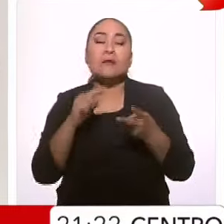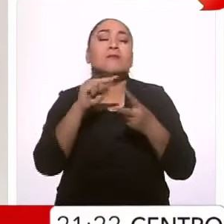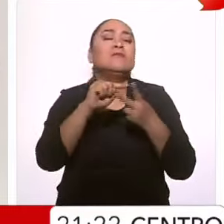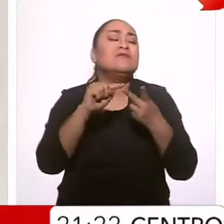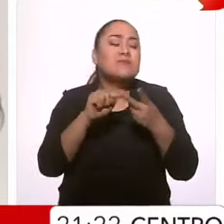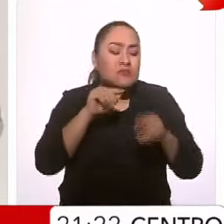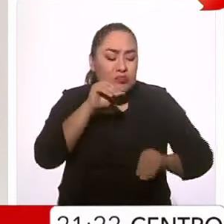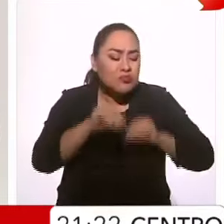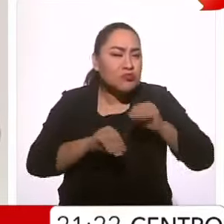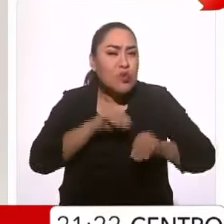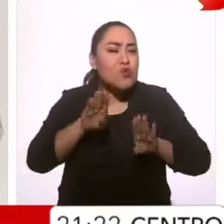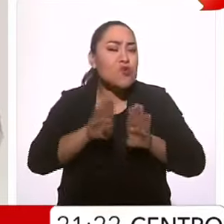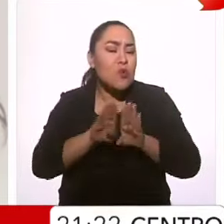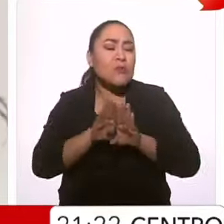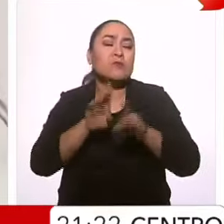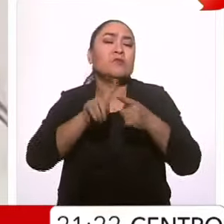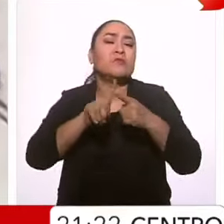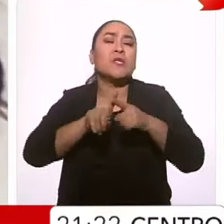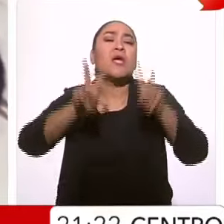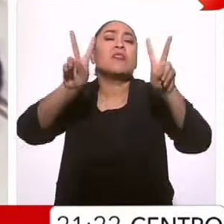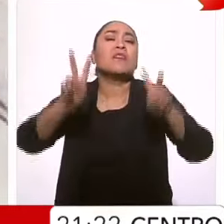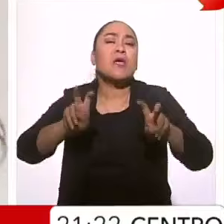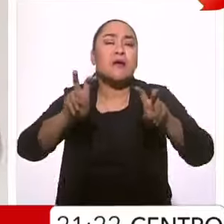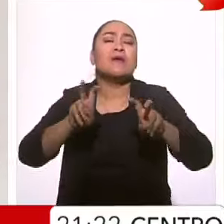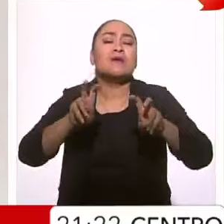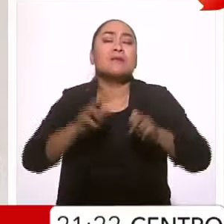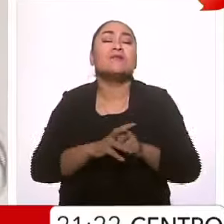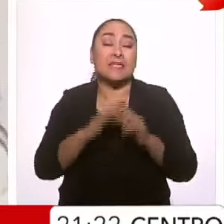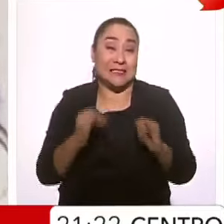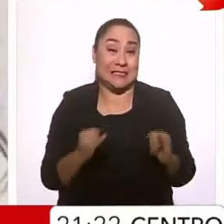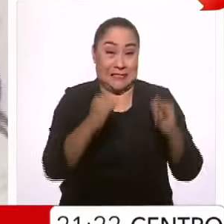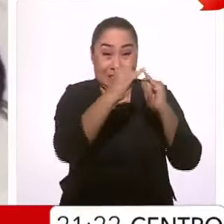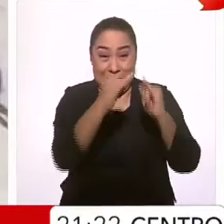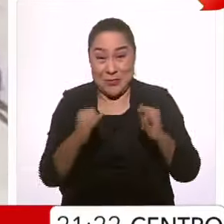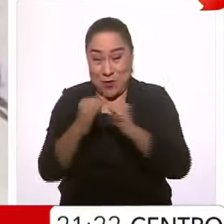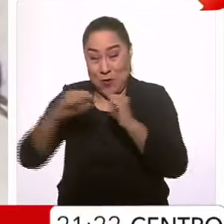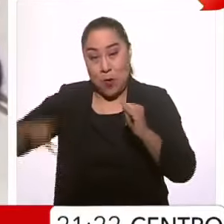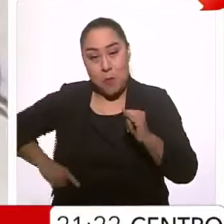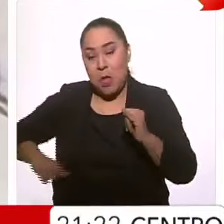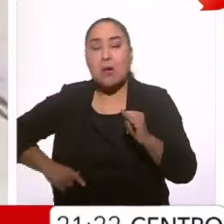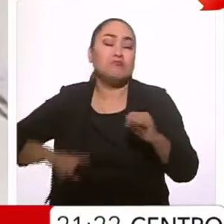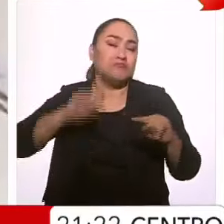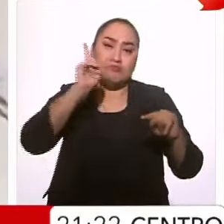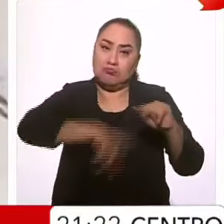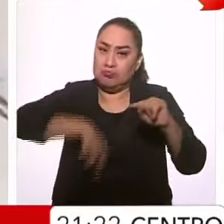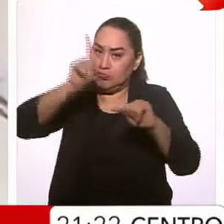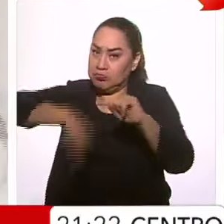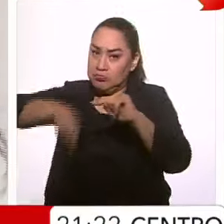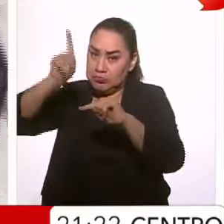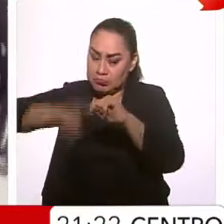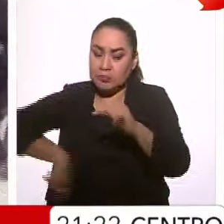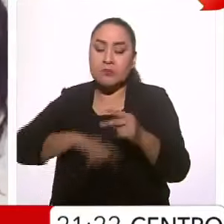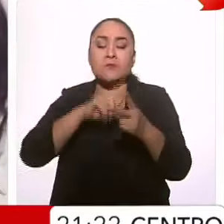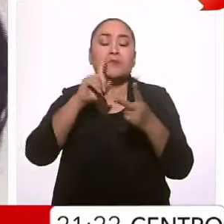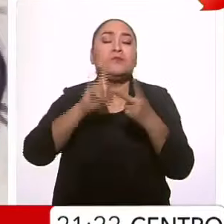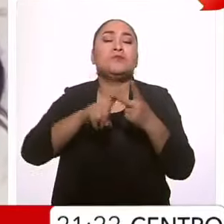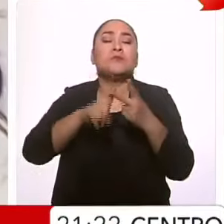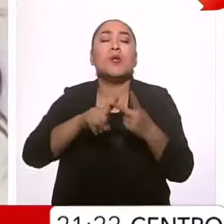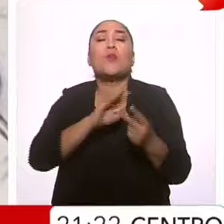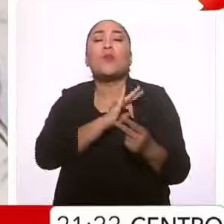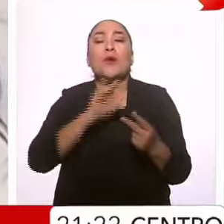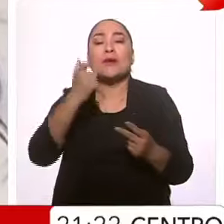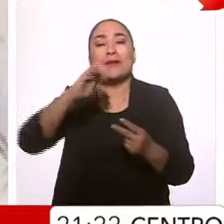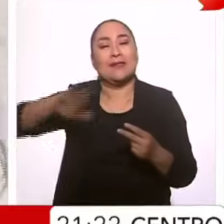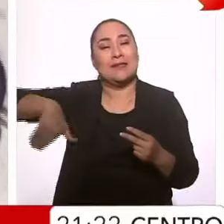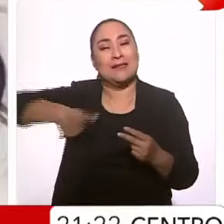forma en la que fueron planteadas. El tema de la desaparición de los órganos autónomos y de las pensiones. Se habla de un fondo semilla